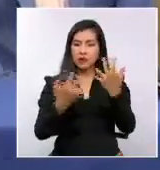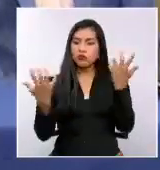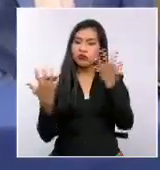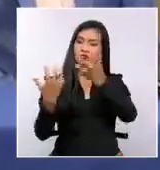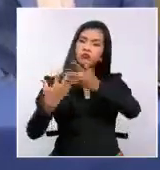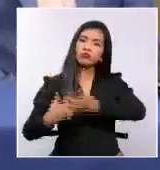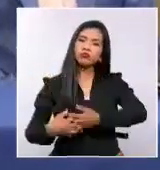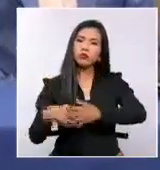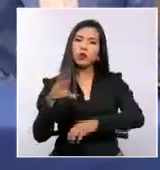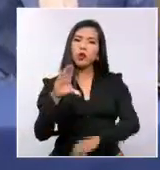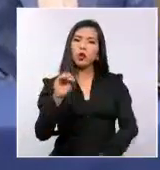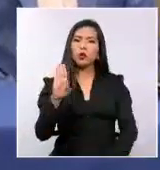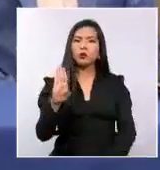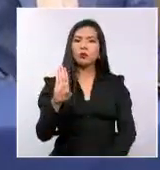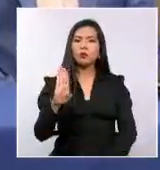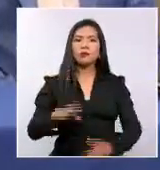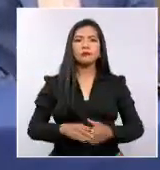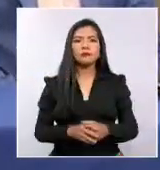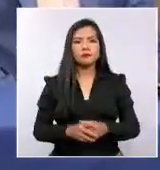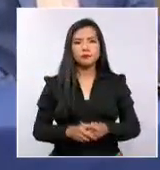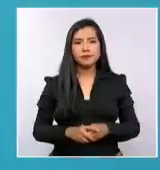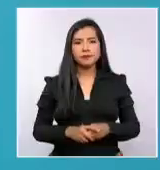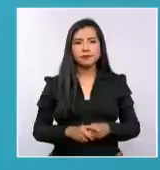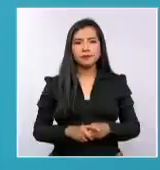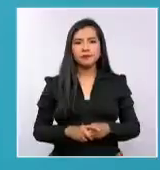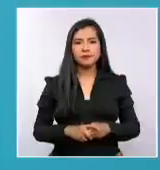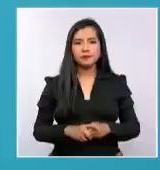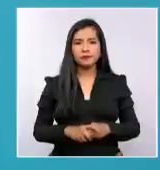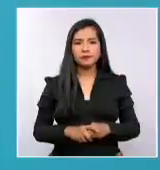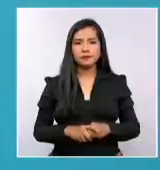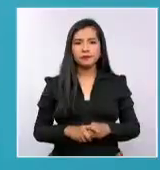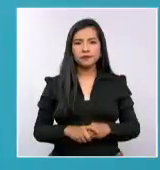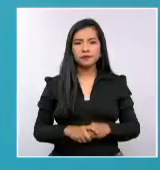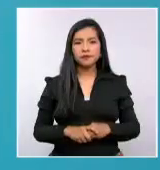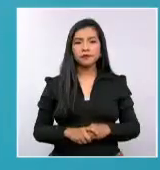Obrera Boliviana. Desde Santa Cruz, la